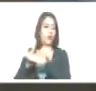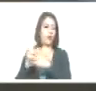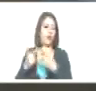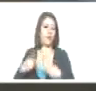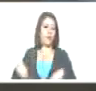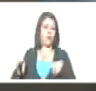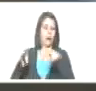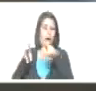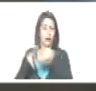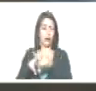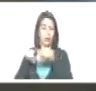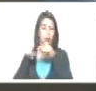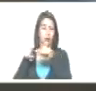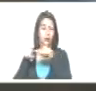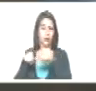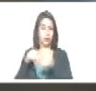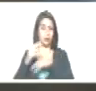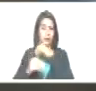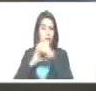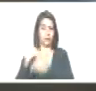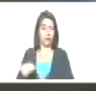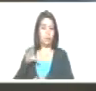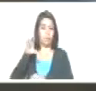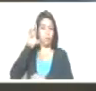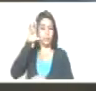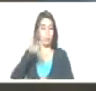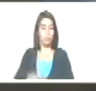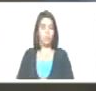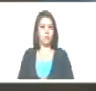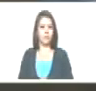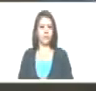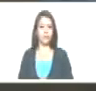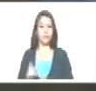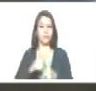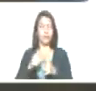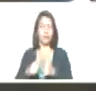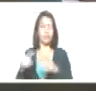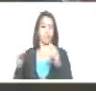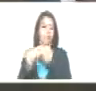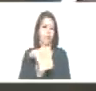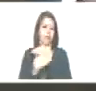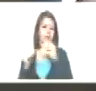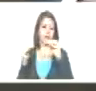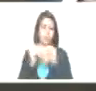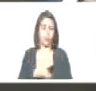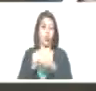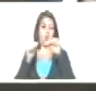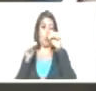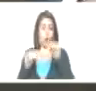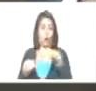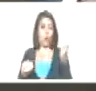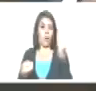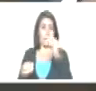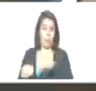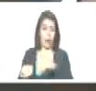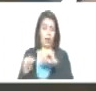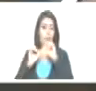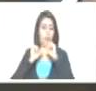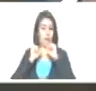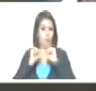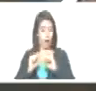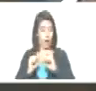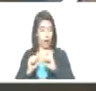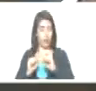que nos llevan hacia el futuro. Y es todo lo contrario. Hoy más que nunca, de forma contundente,